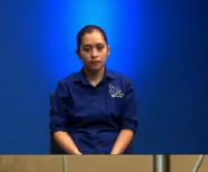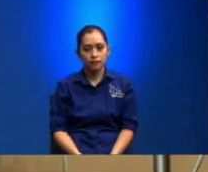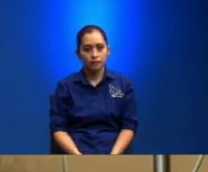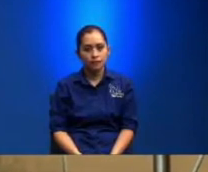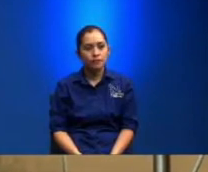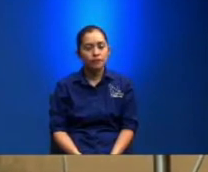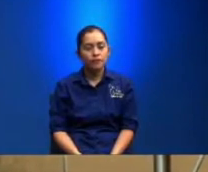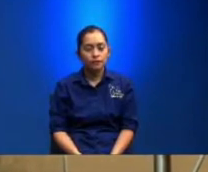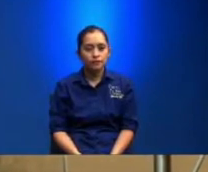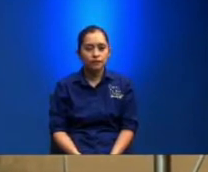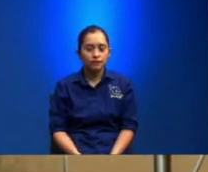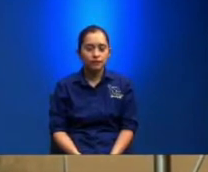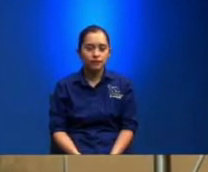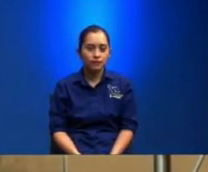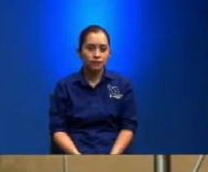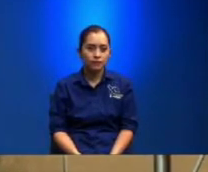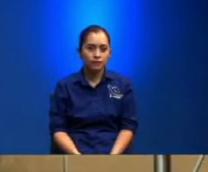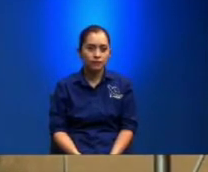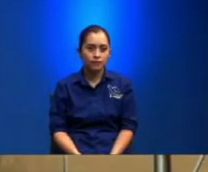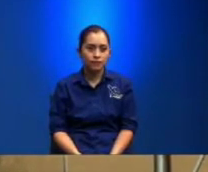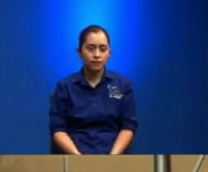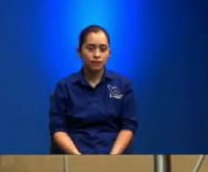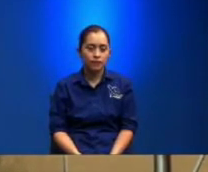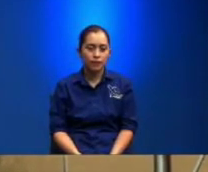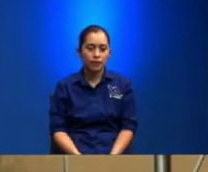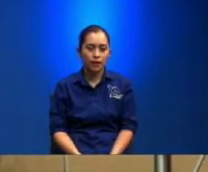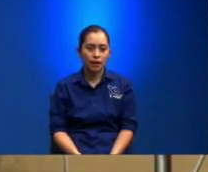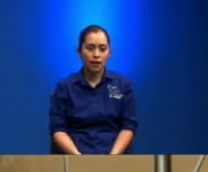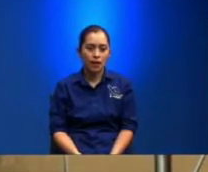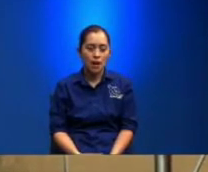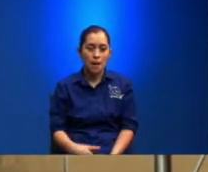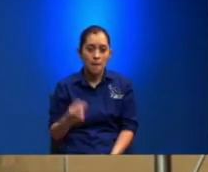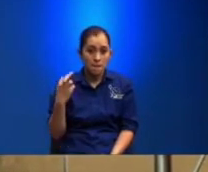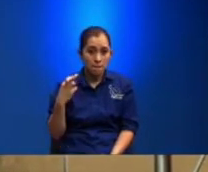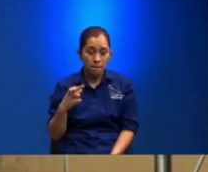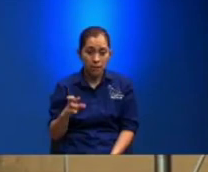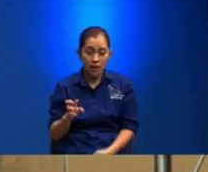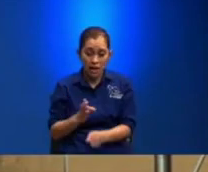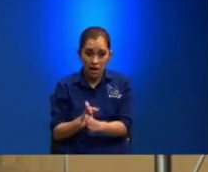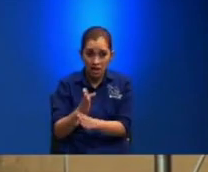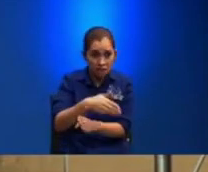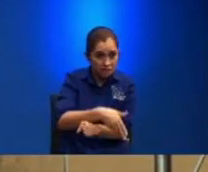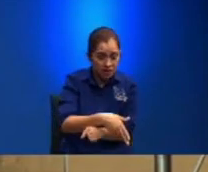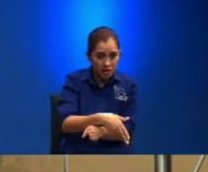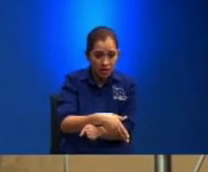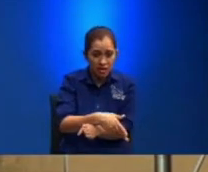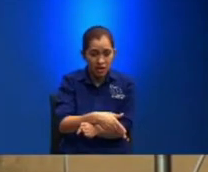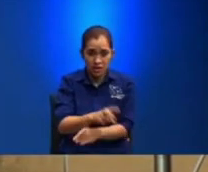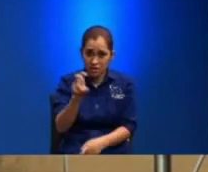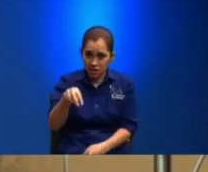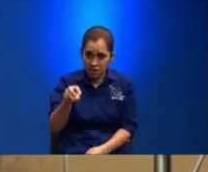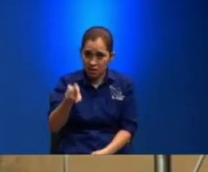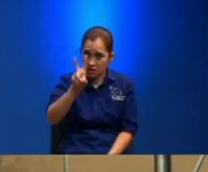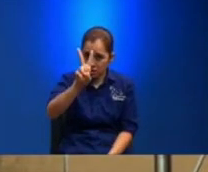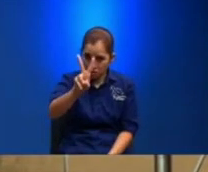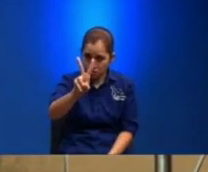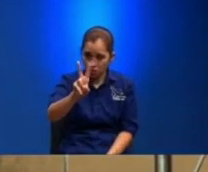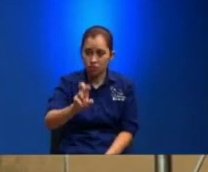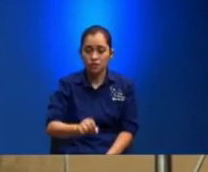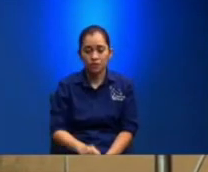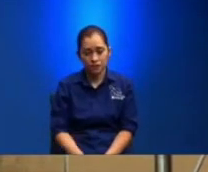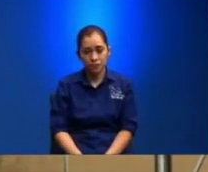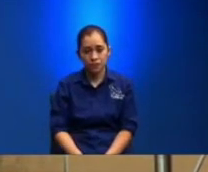esto qué mano para porque una arteria se necesitan dos verdad por lo